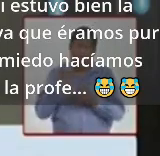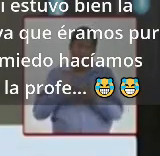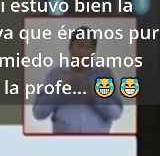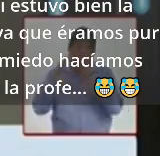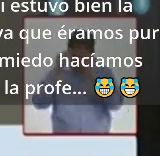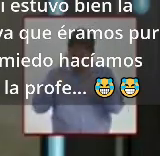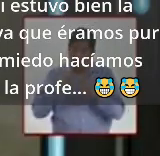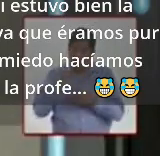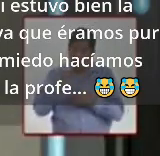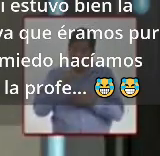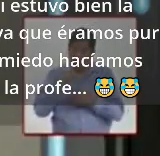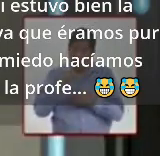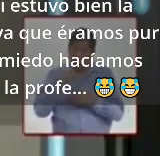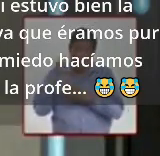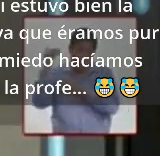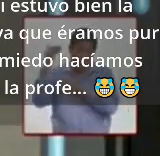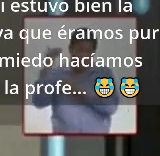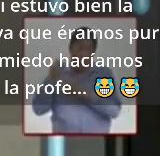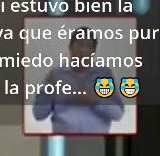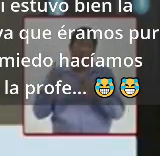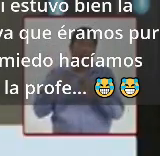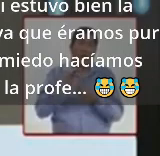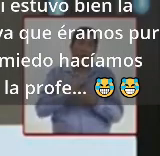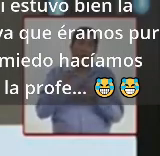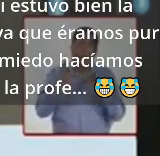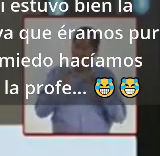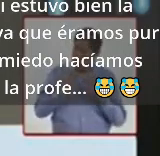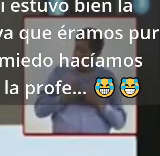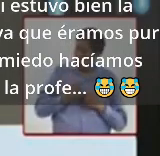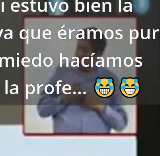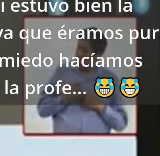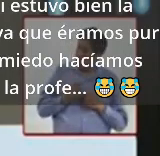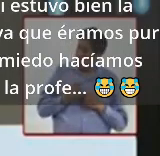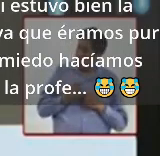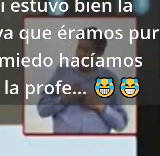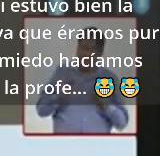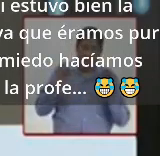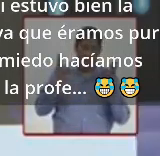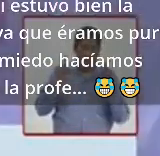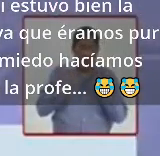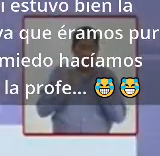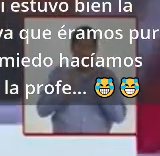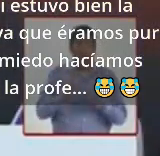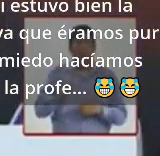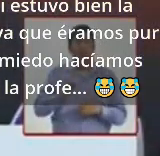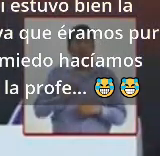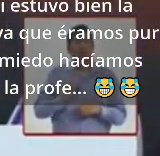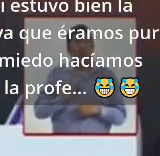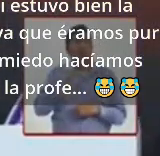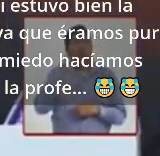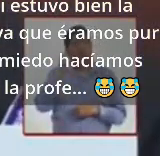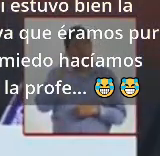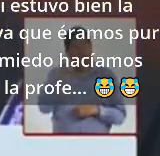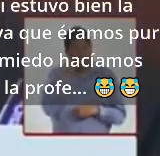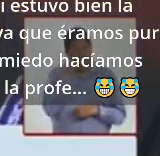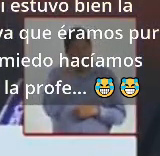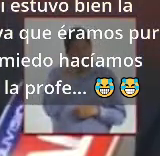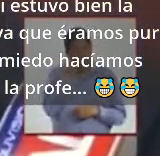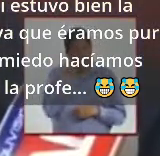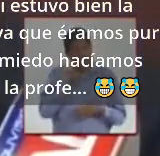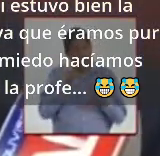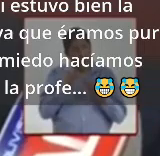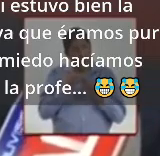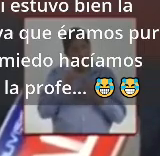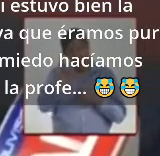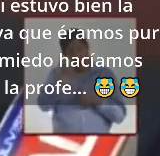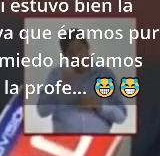biología en Santa Cruz que hasta el ministro de Educación se ha referido al tema. Yo creo que desde un punto de vista más que